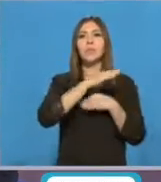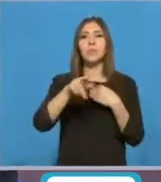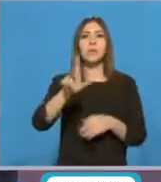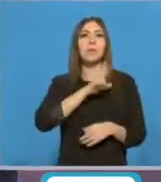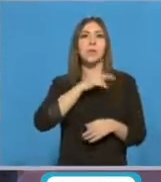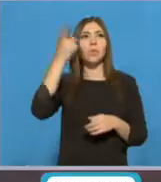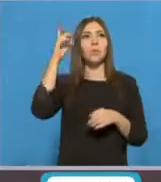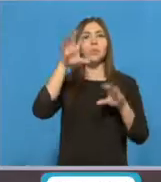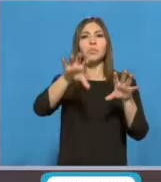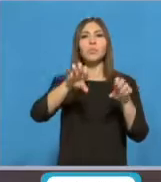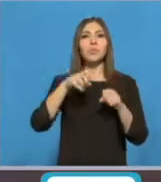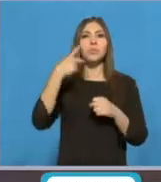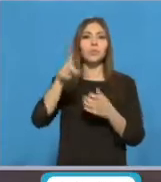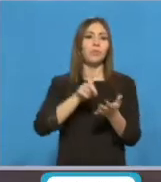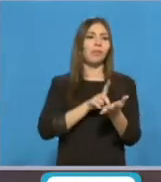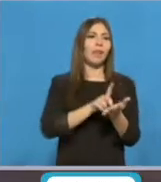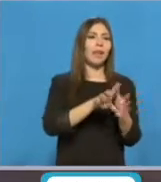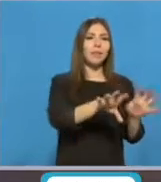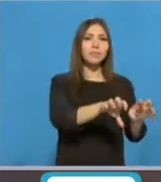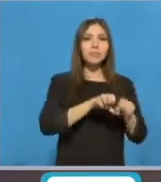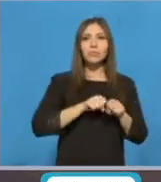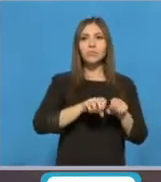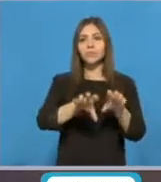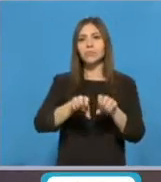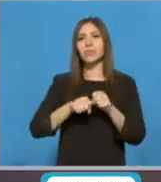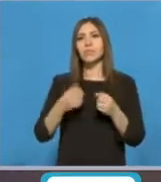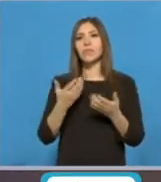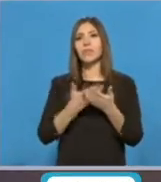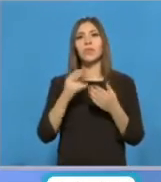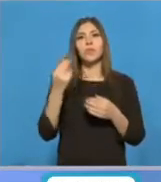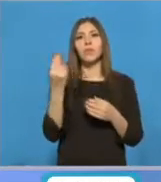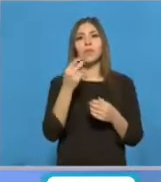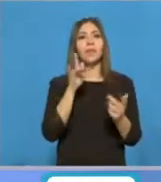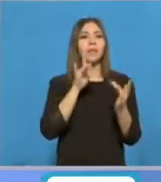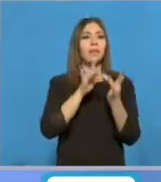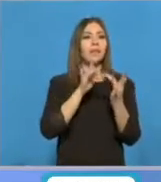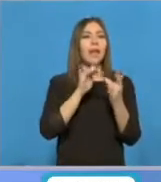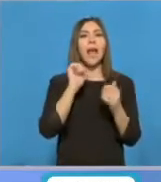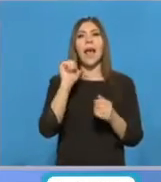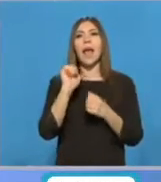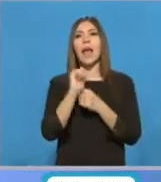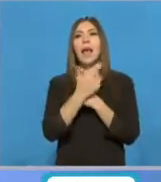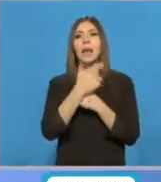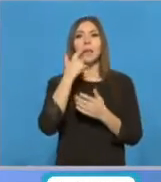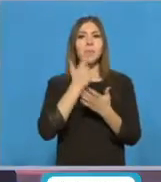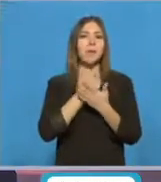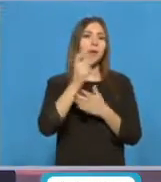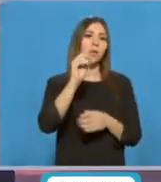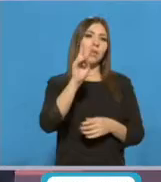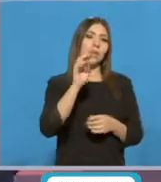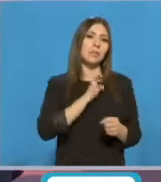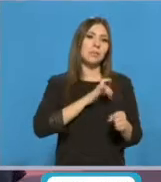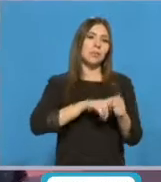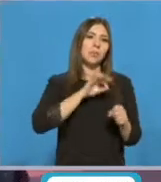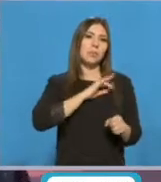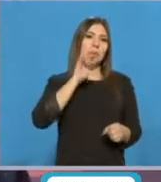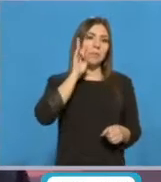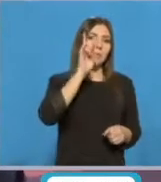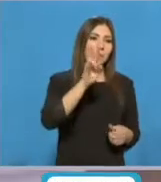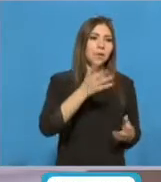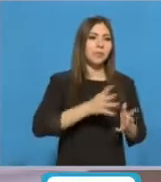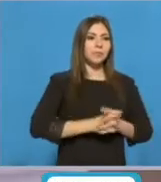los derechos, no tenemos que conectarnos a ningún sistema Exacto. de televisión especial para apreciarlo.